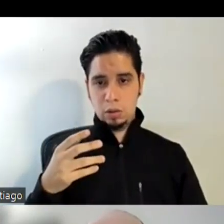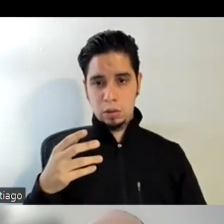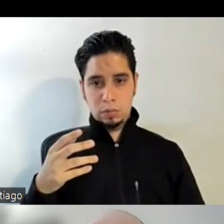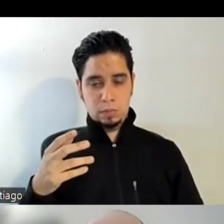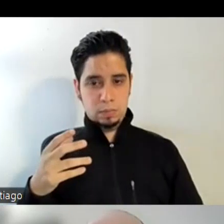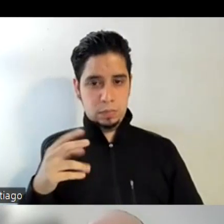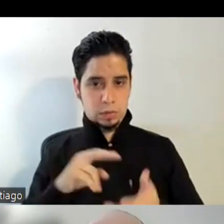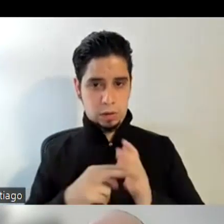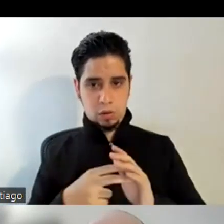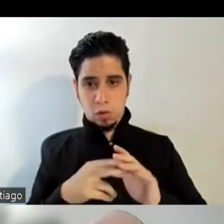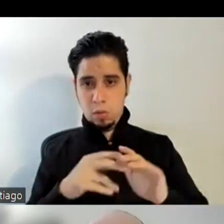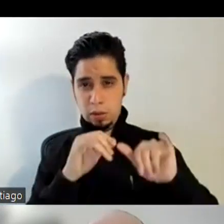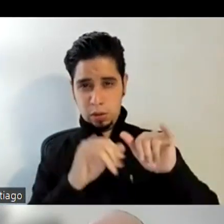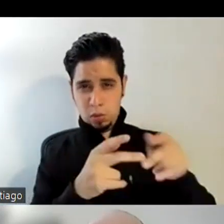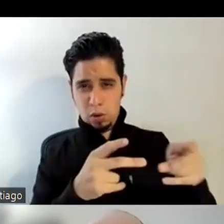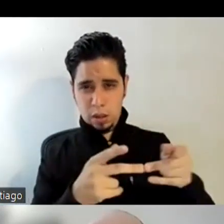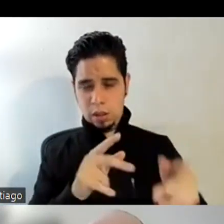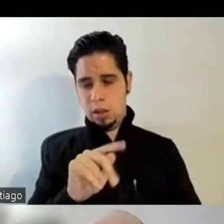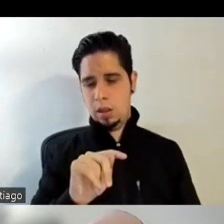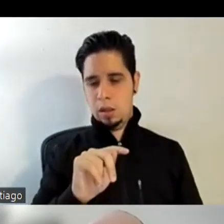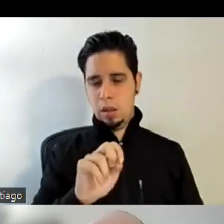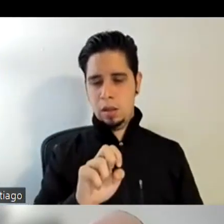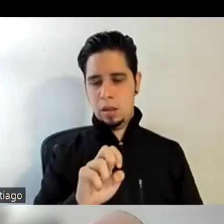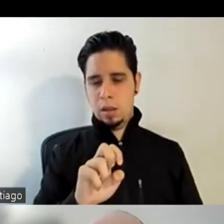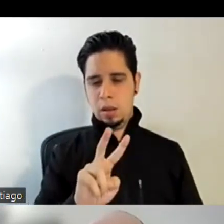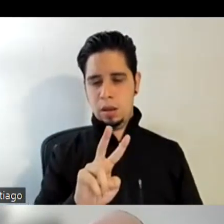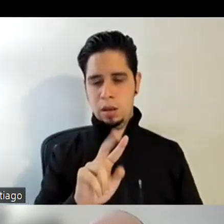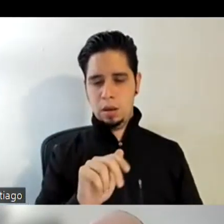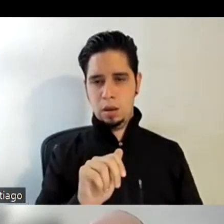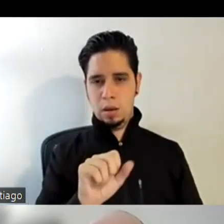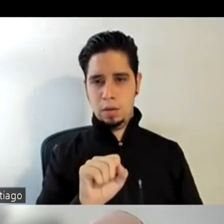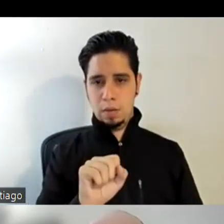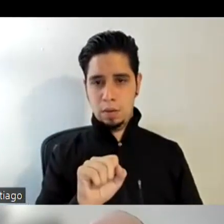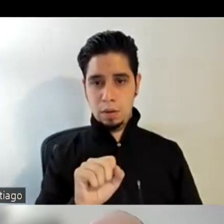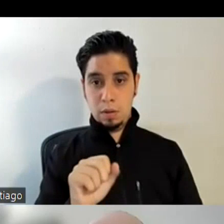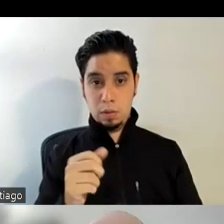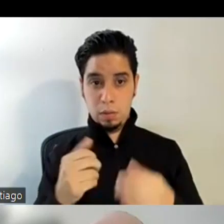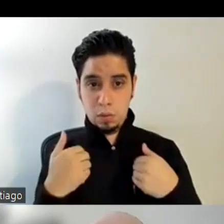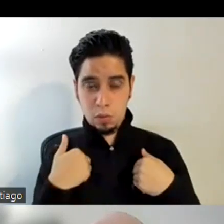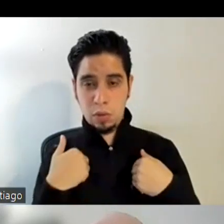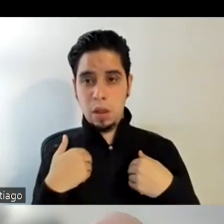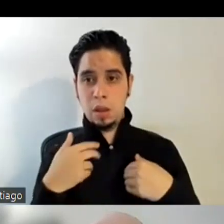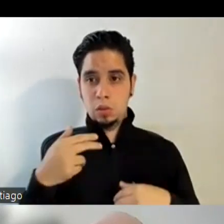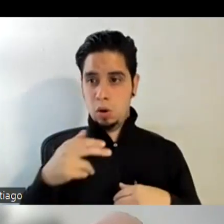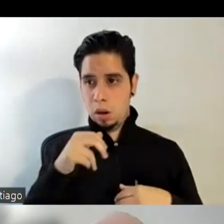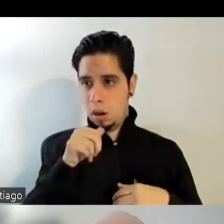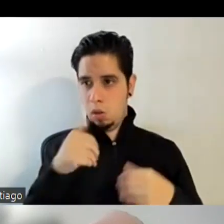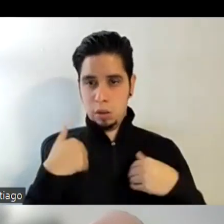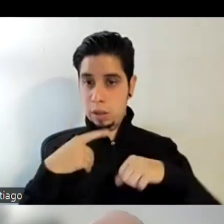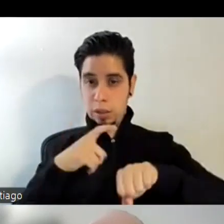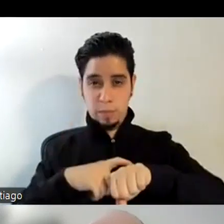Tebas, mantengo, ¿verdad?, una historia atemporal, por así decirlo, pero creo una